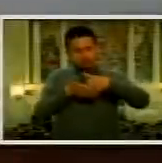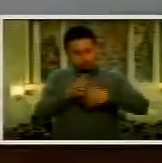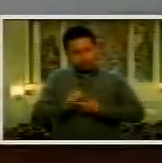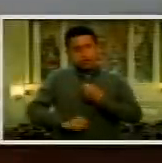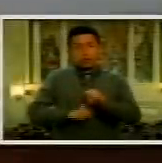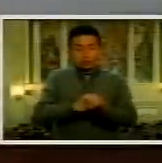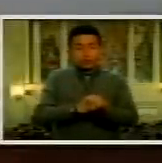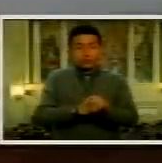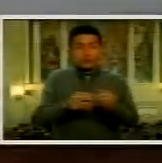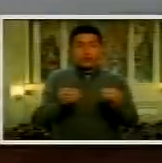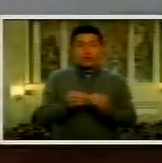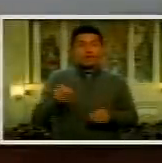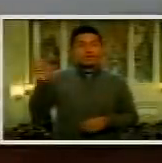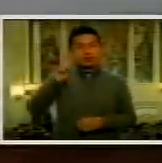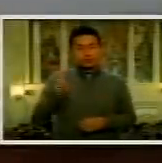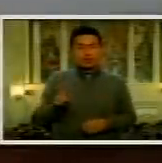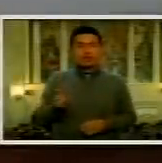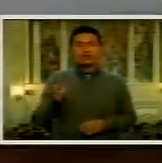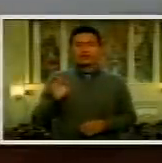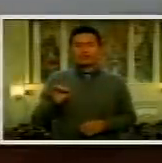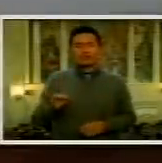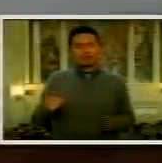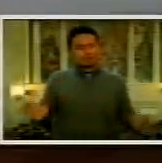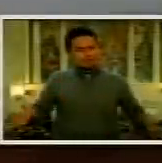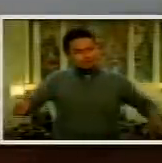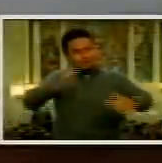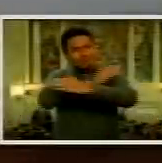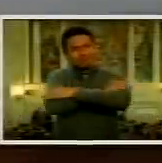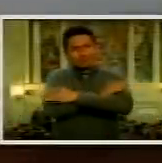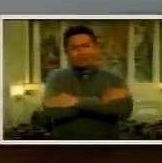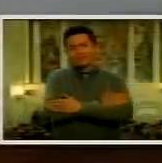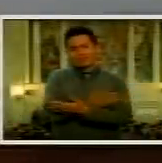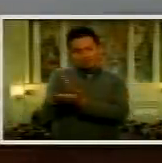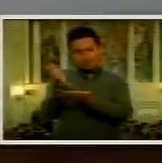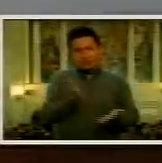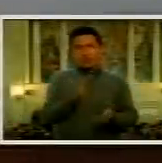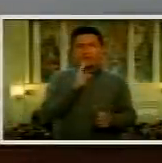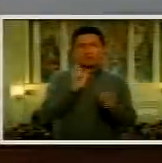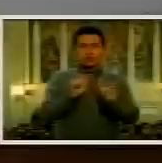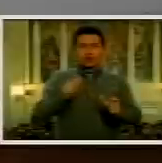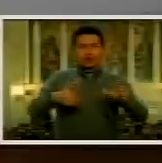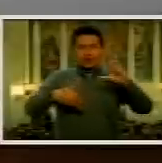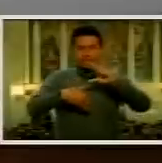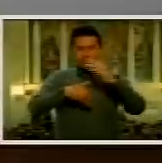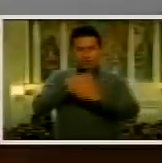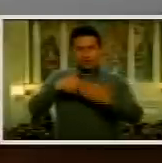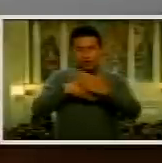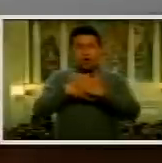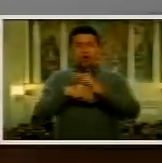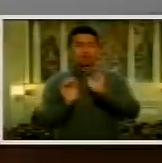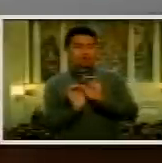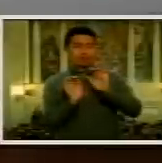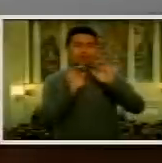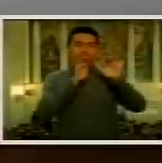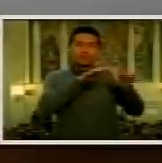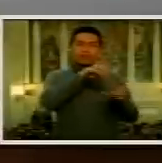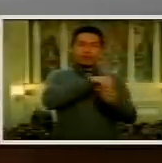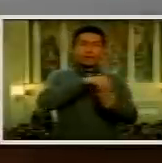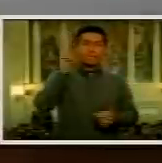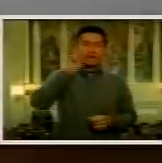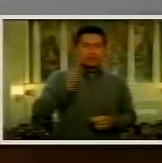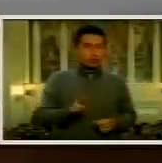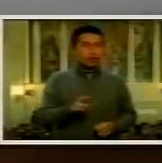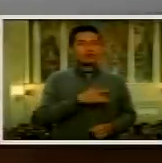de Venezuela le abrimos los brazos a miles y miles de latinoamericanos que consiguieron en nuestro país una